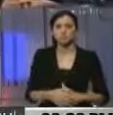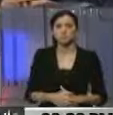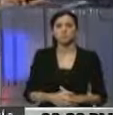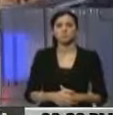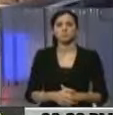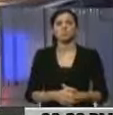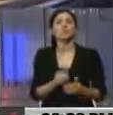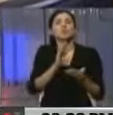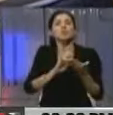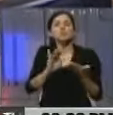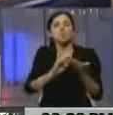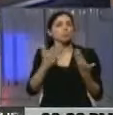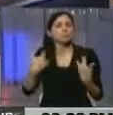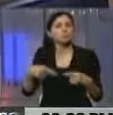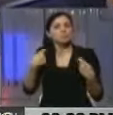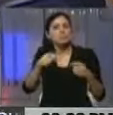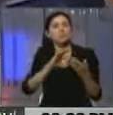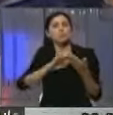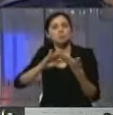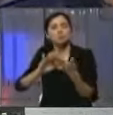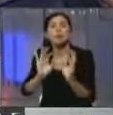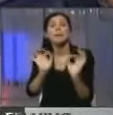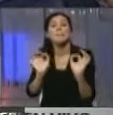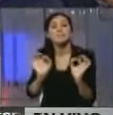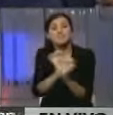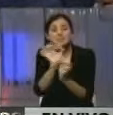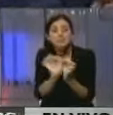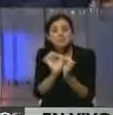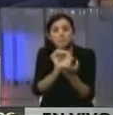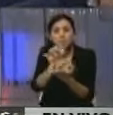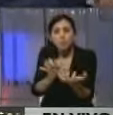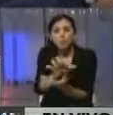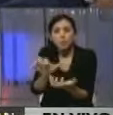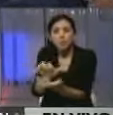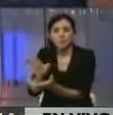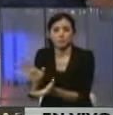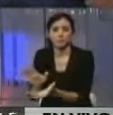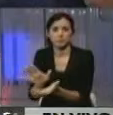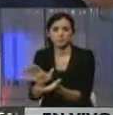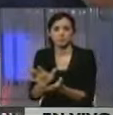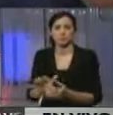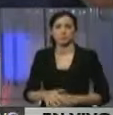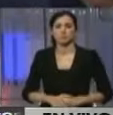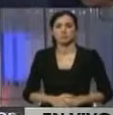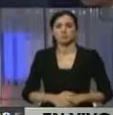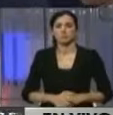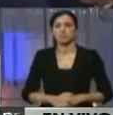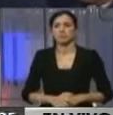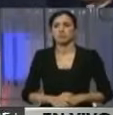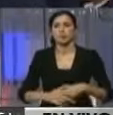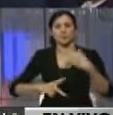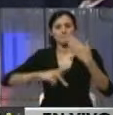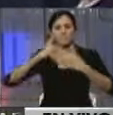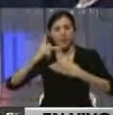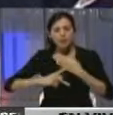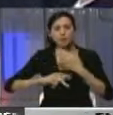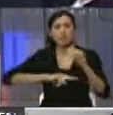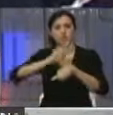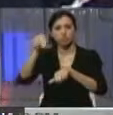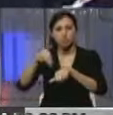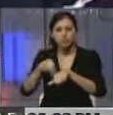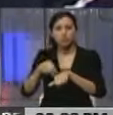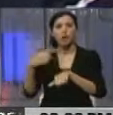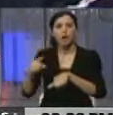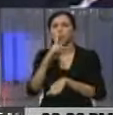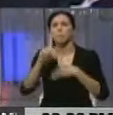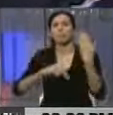la solución específica de los problemas, con los planes nacionales, aquí está uno de